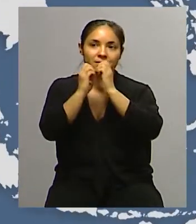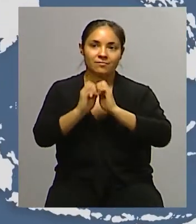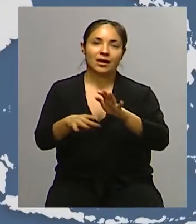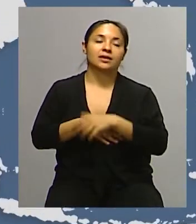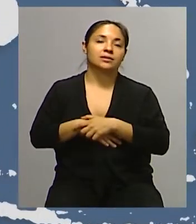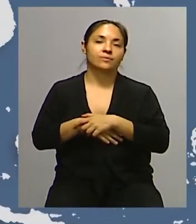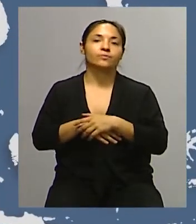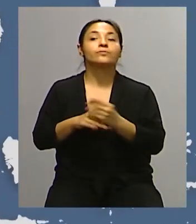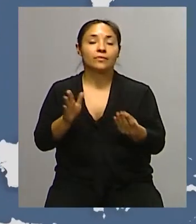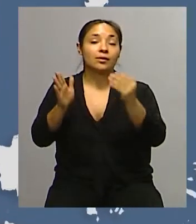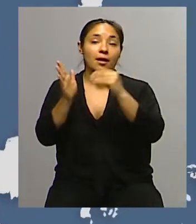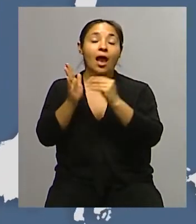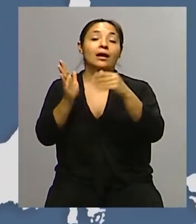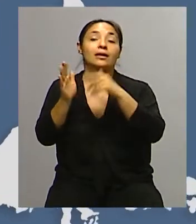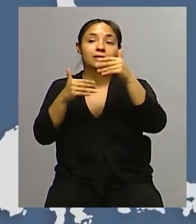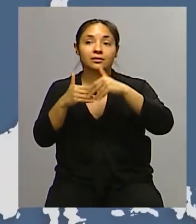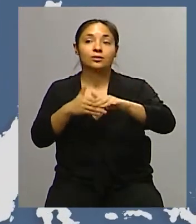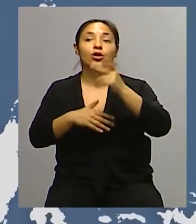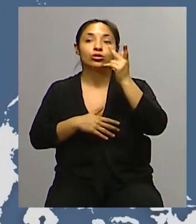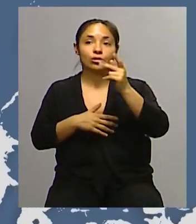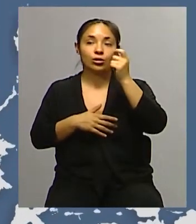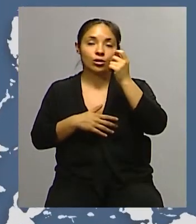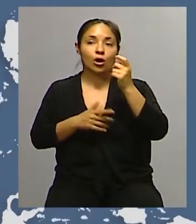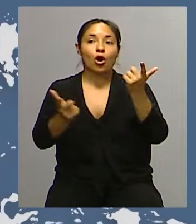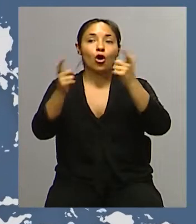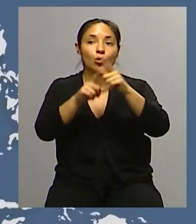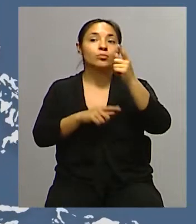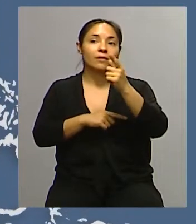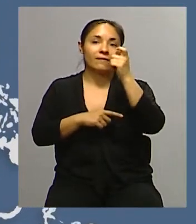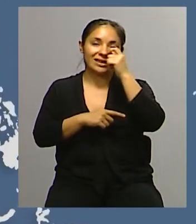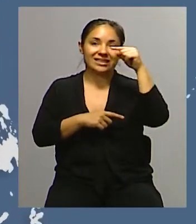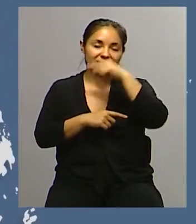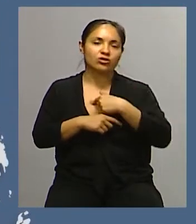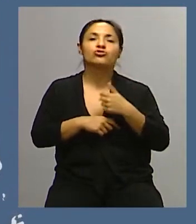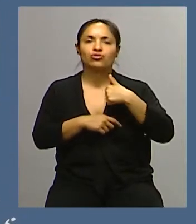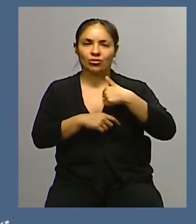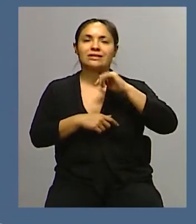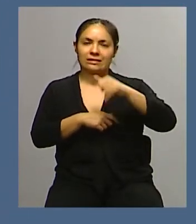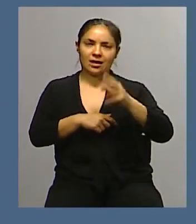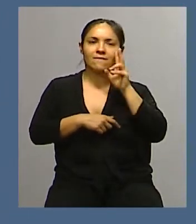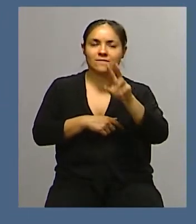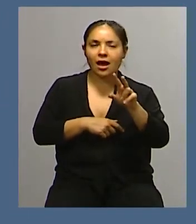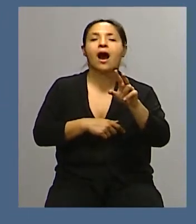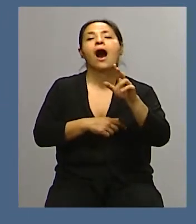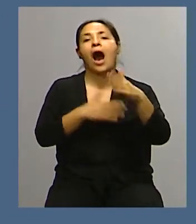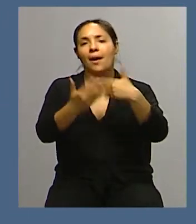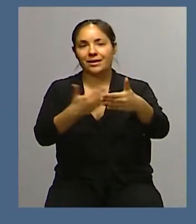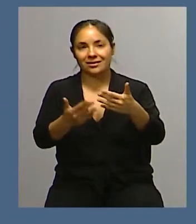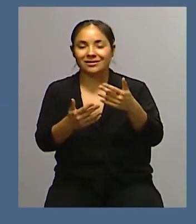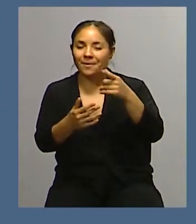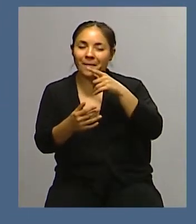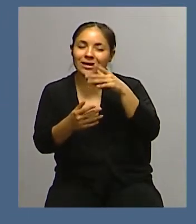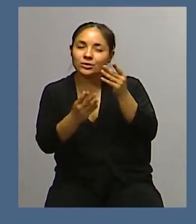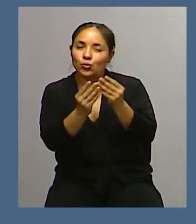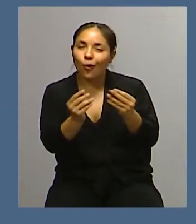en la agenda y en este formato que se está tratando en la COP27. Por eso yo veo avances, a pesar de que son tibios, pero yo veo avances.